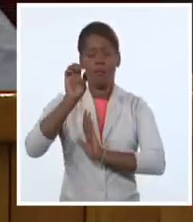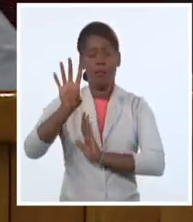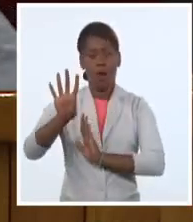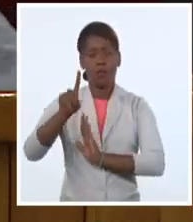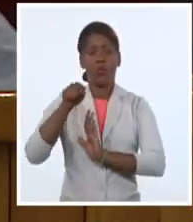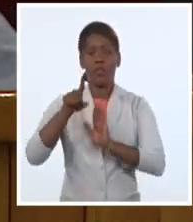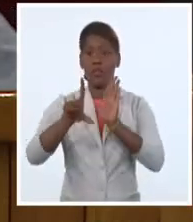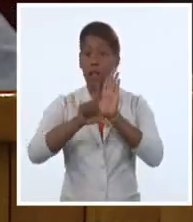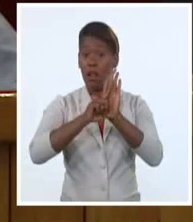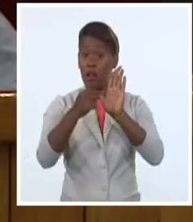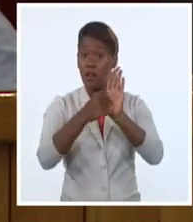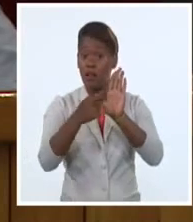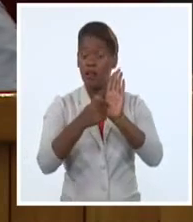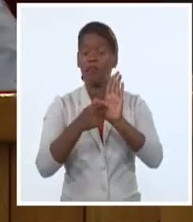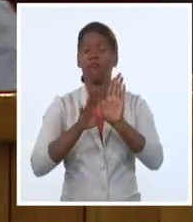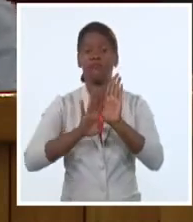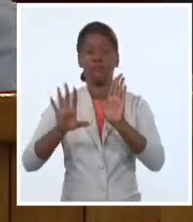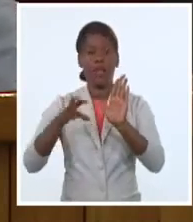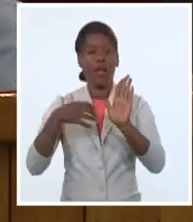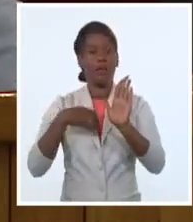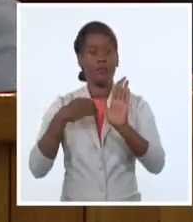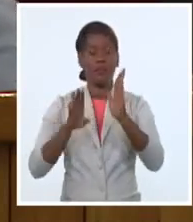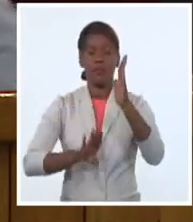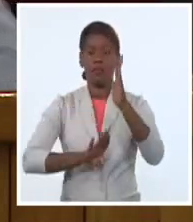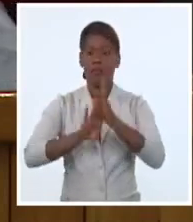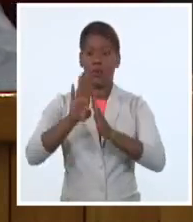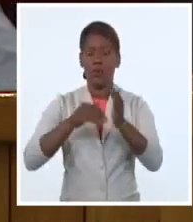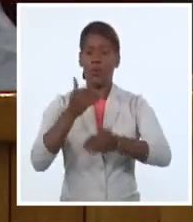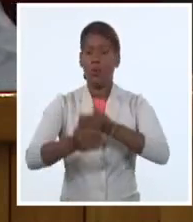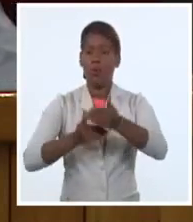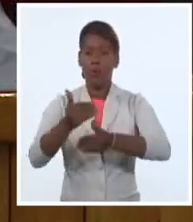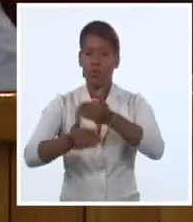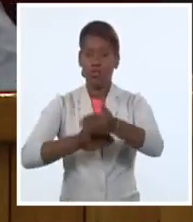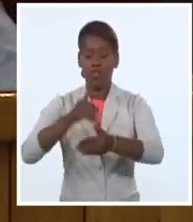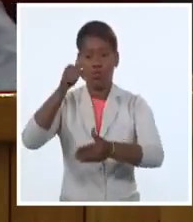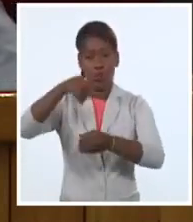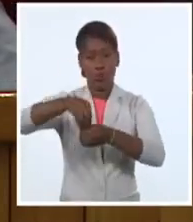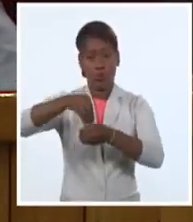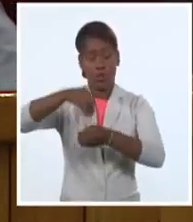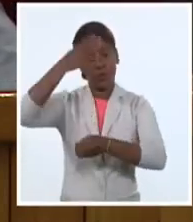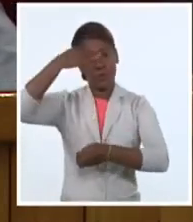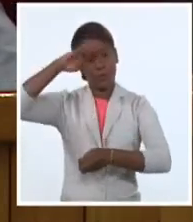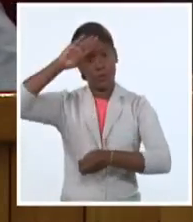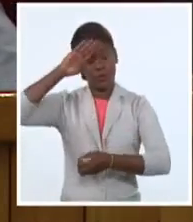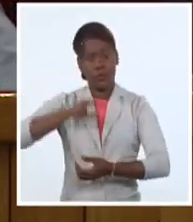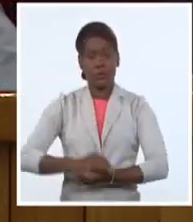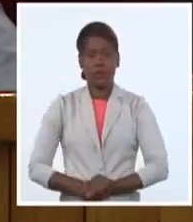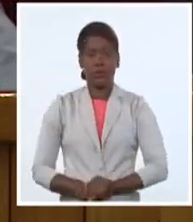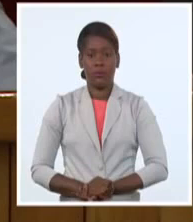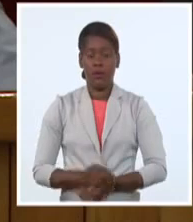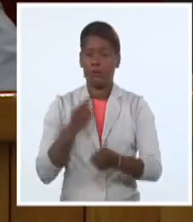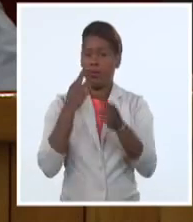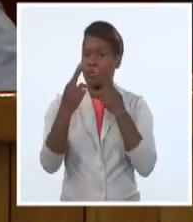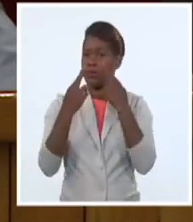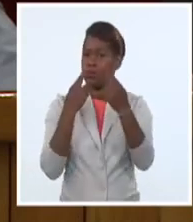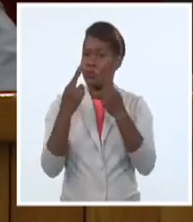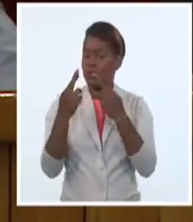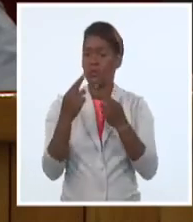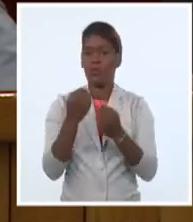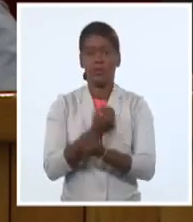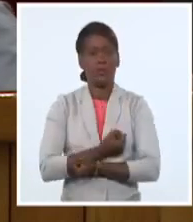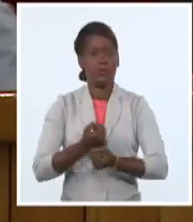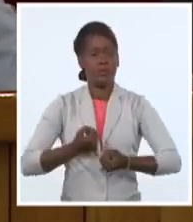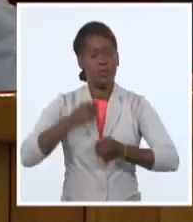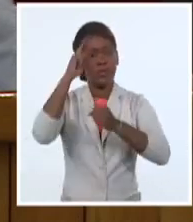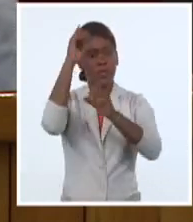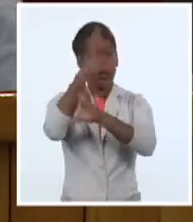una trascendente reforma en el orden judicial y procesal en el país. Es meritorio reconocer el esfuerzo realizado